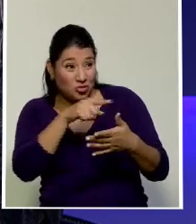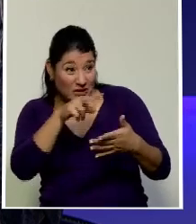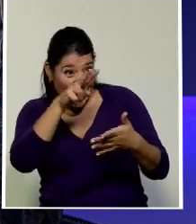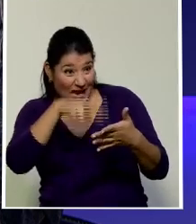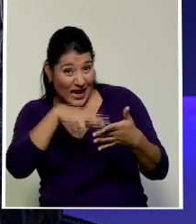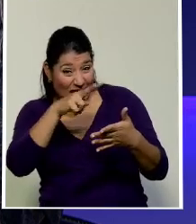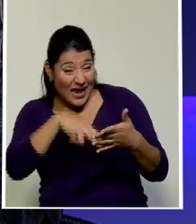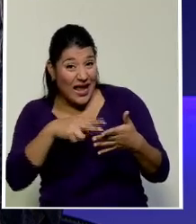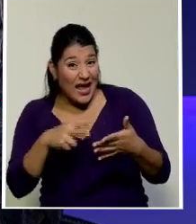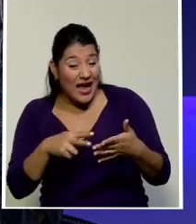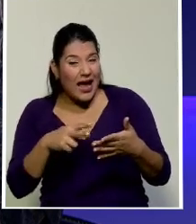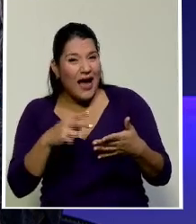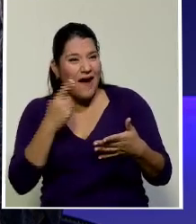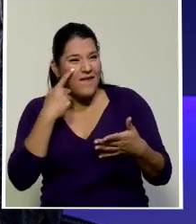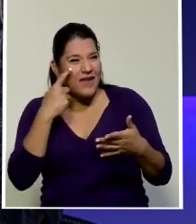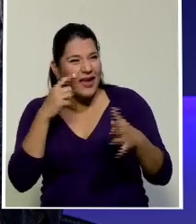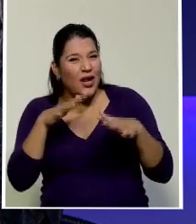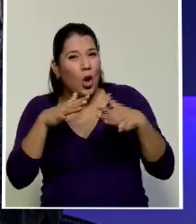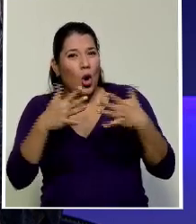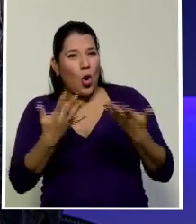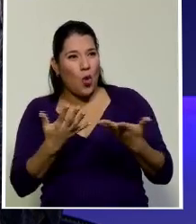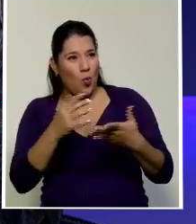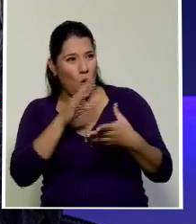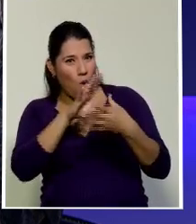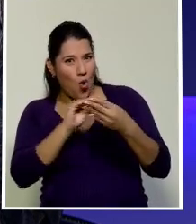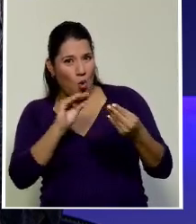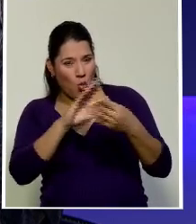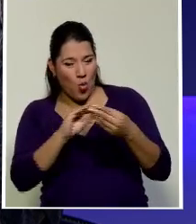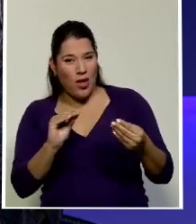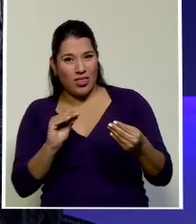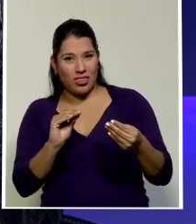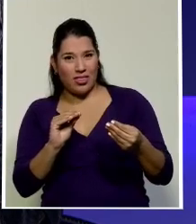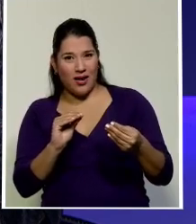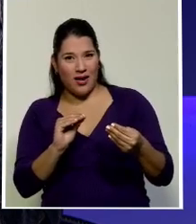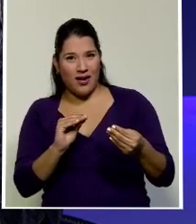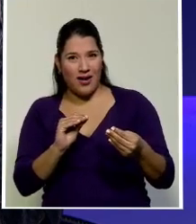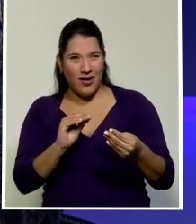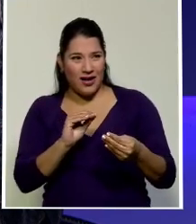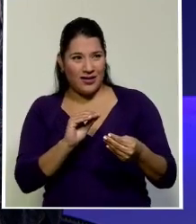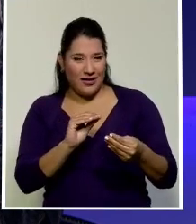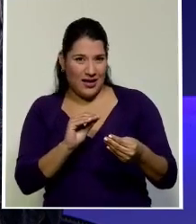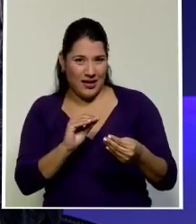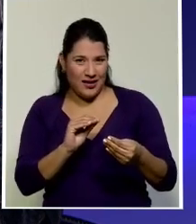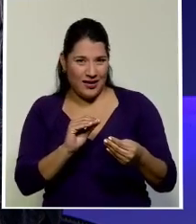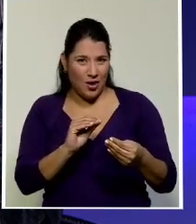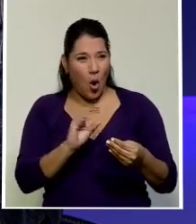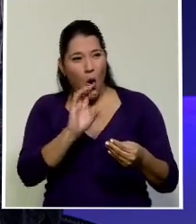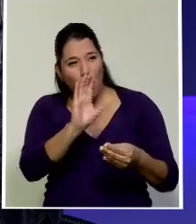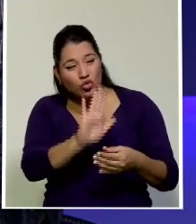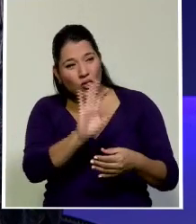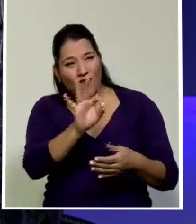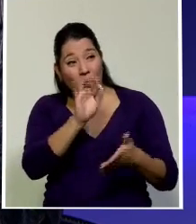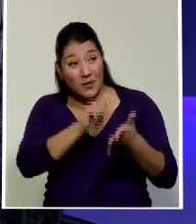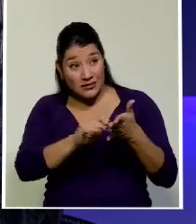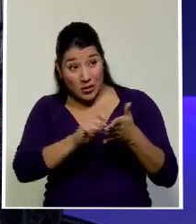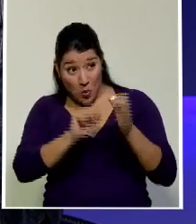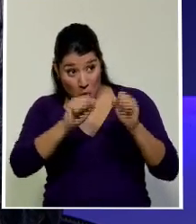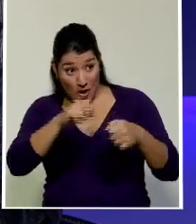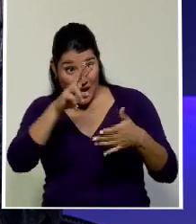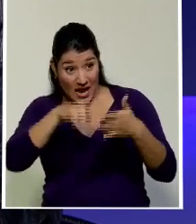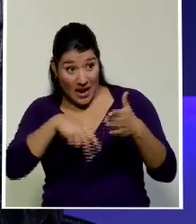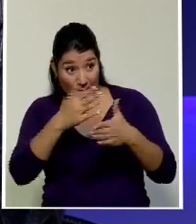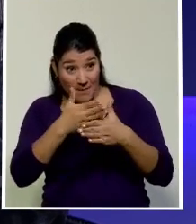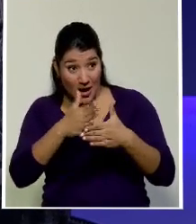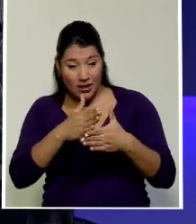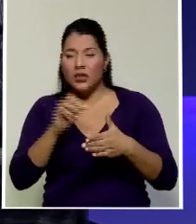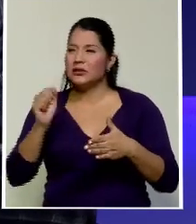narrativo de este barroco aplicado a esa visión del cuerpo. ¿Te animás a leer algunos fragmentos de Orca?